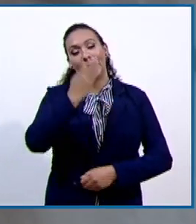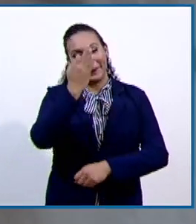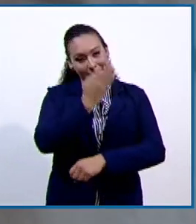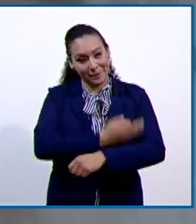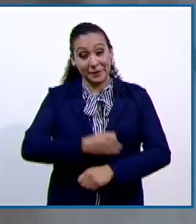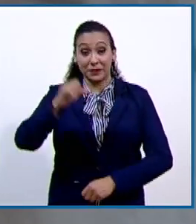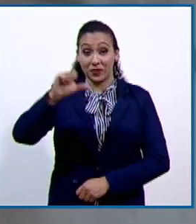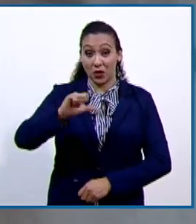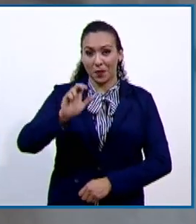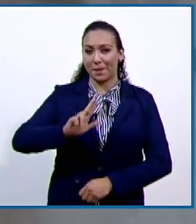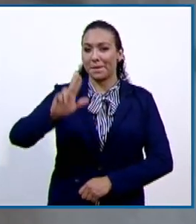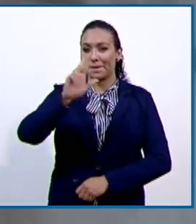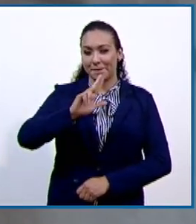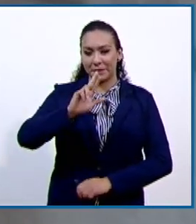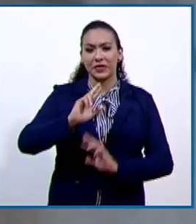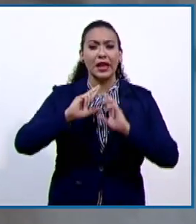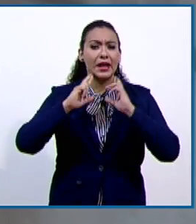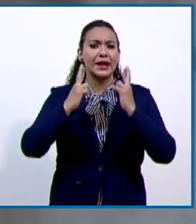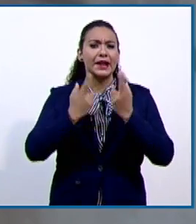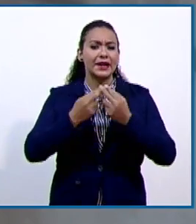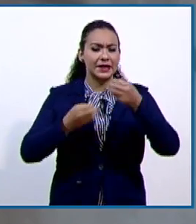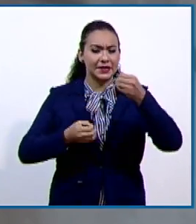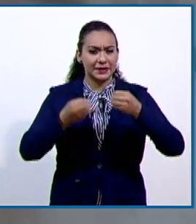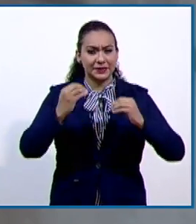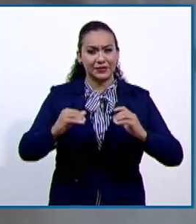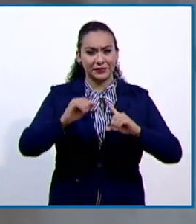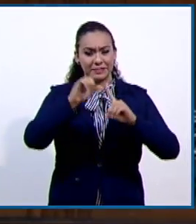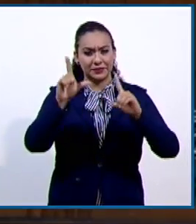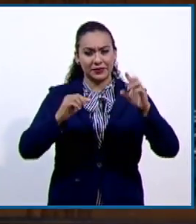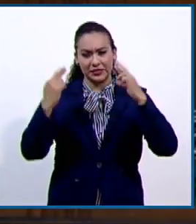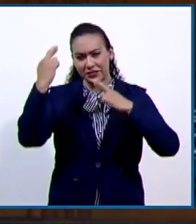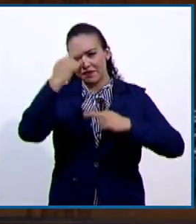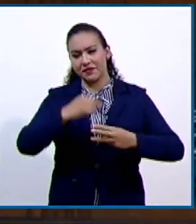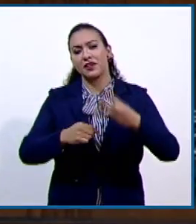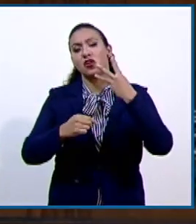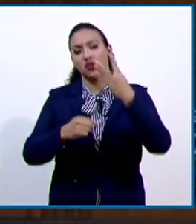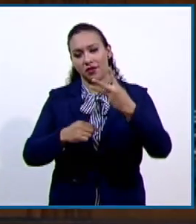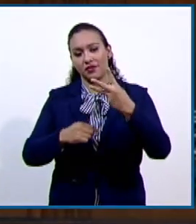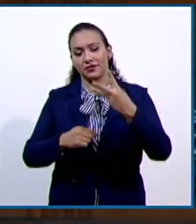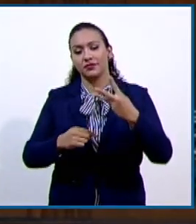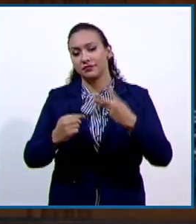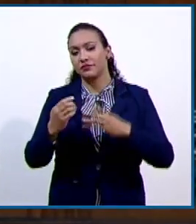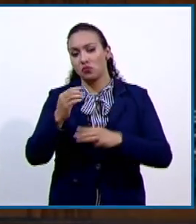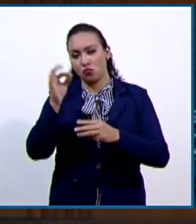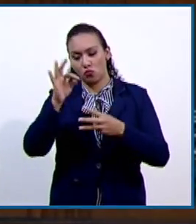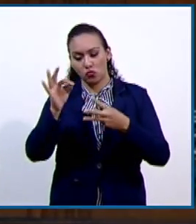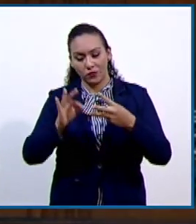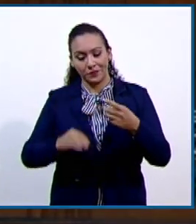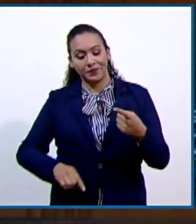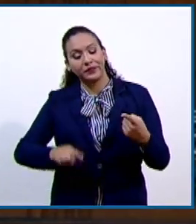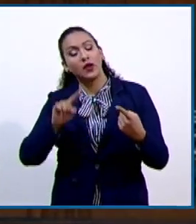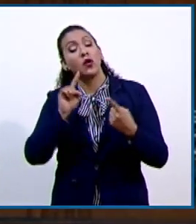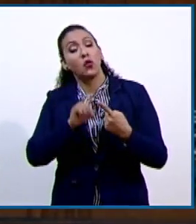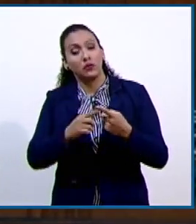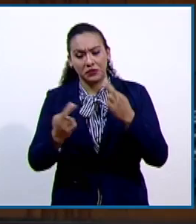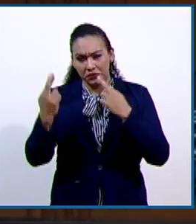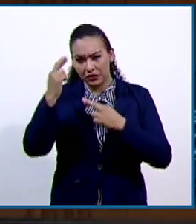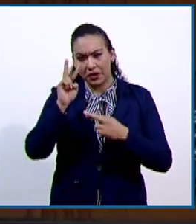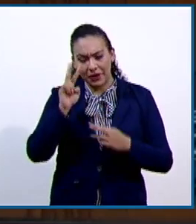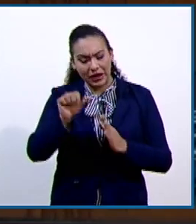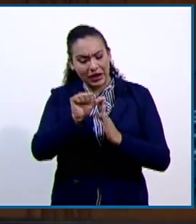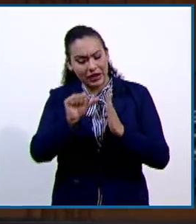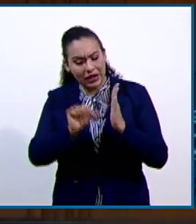sesión de este martes, el Pleno de la Suprema Corte de Justicia resolvió 3 asuntos. En el primero de ellos, declaró la invalidez del